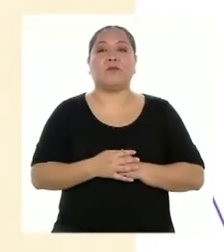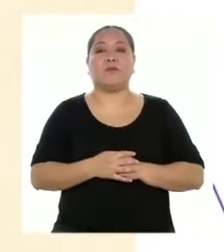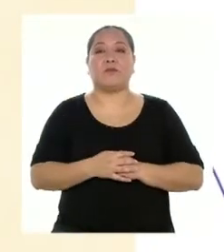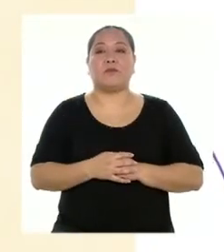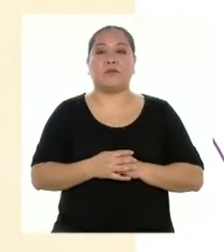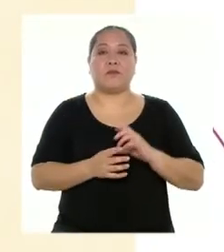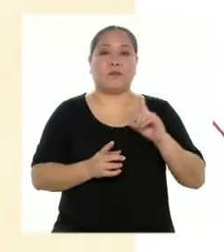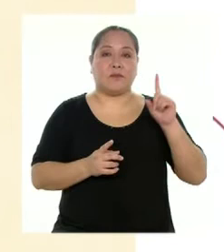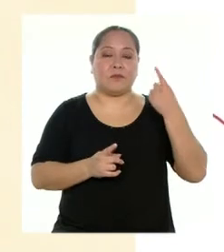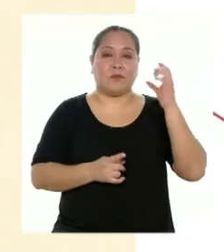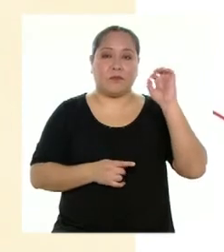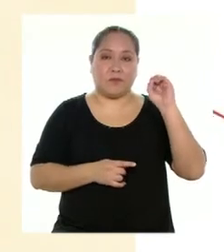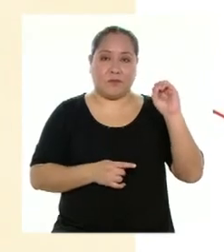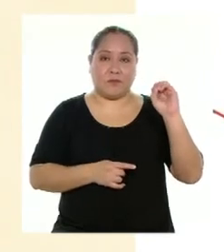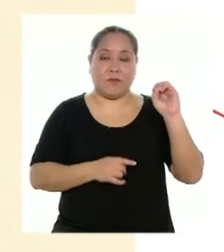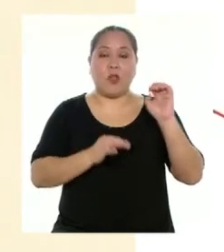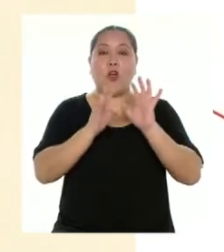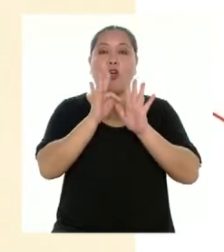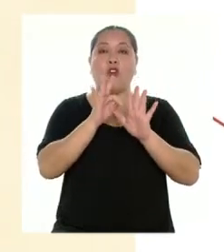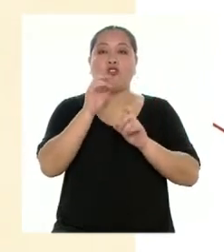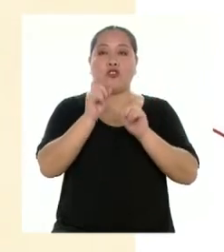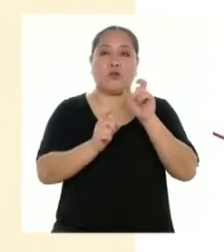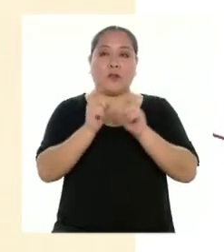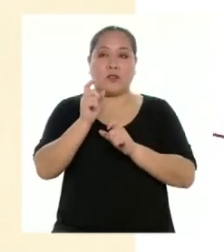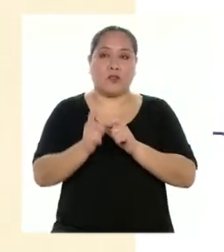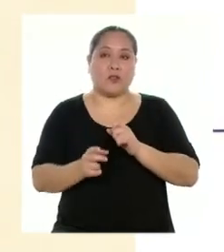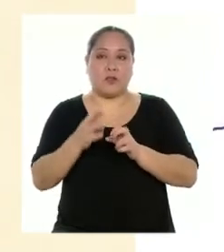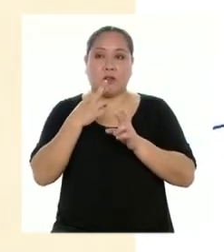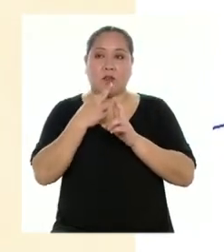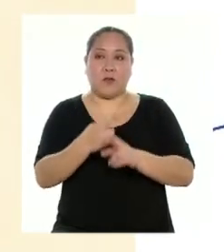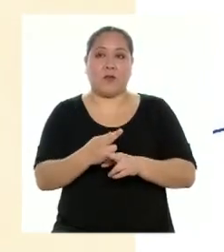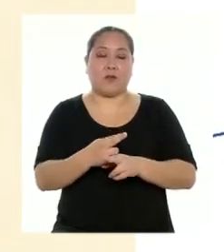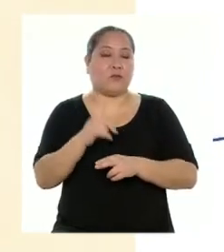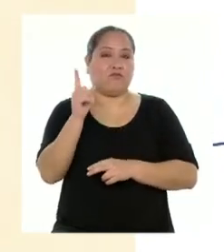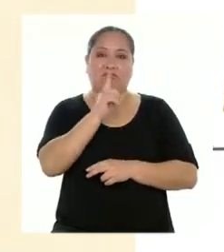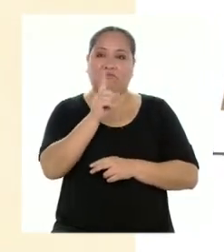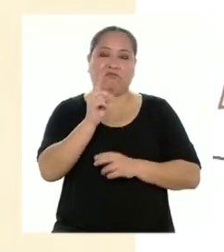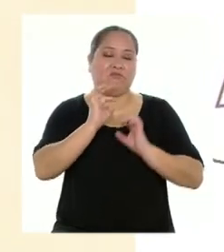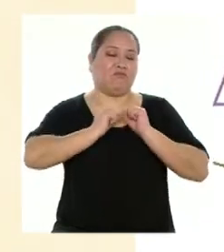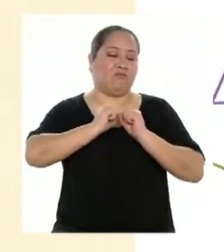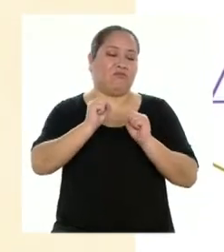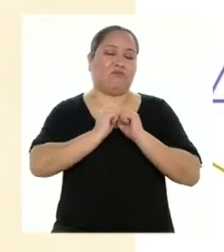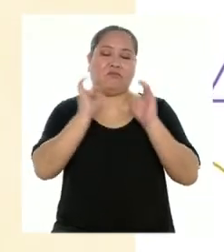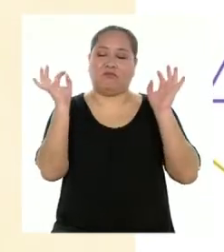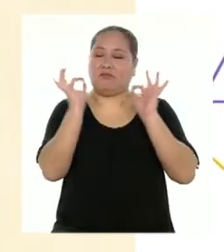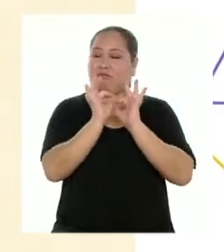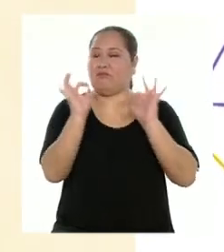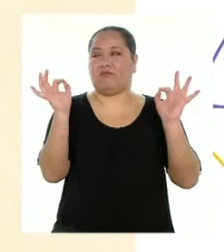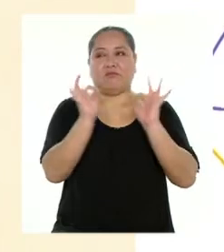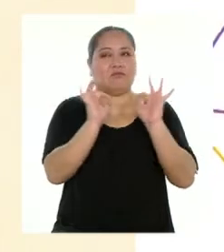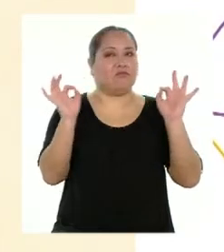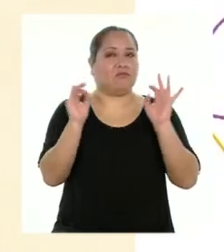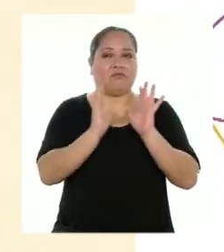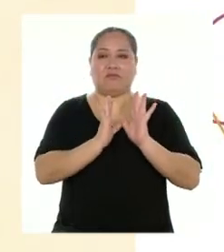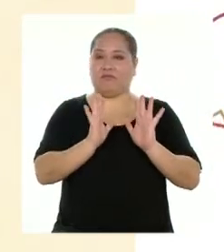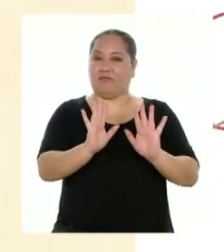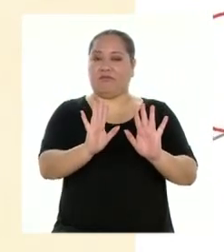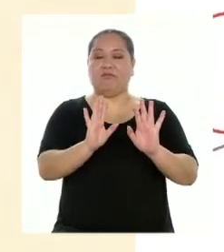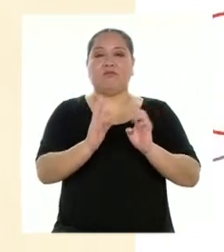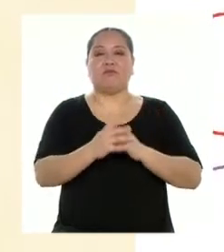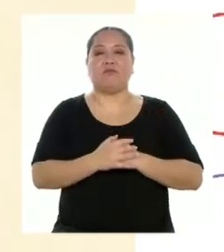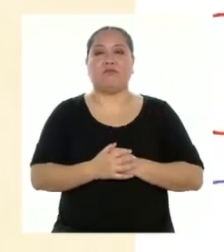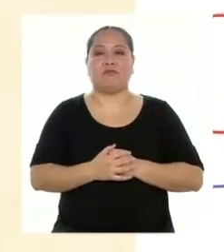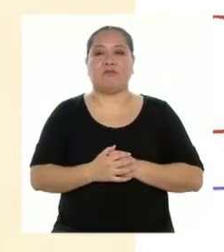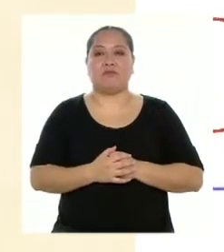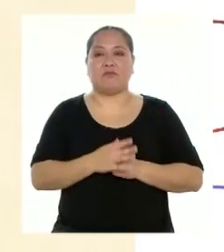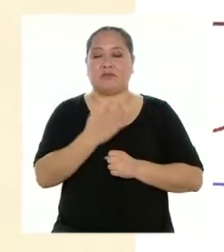0 veces, 8 personas en mi encuesta respondieron que no se dedican ni una vez a la semana a hacer actividad física.